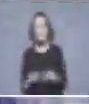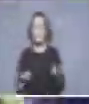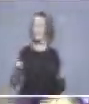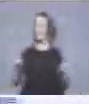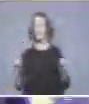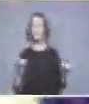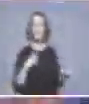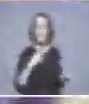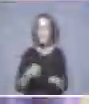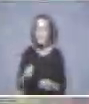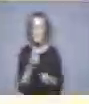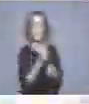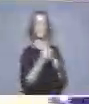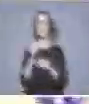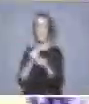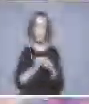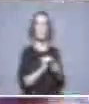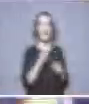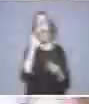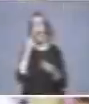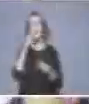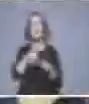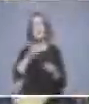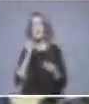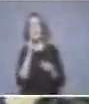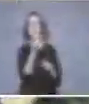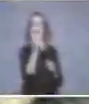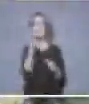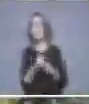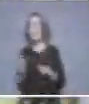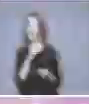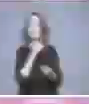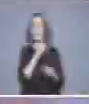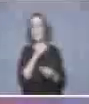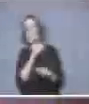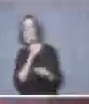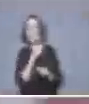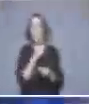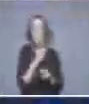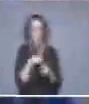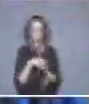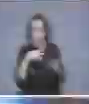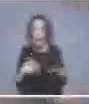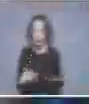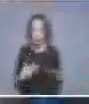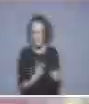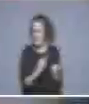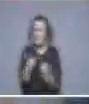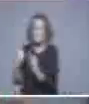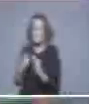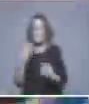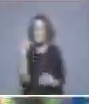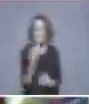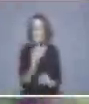hilo muy fino, al final de mes estar vivo. Todo gracias al gran amo,